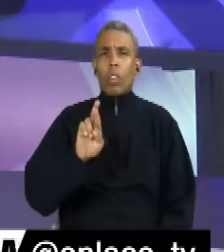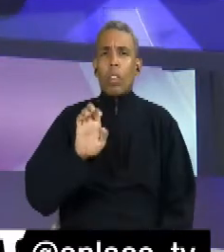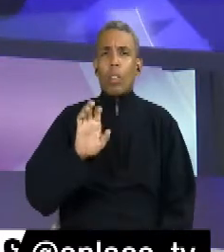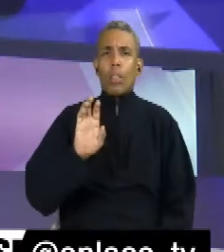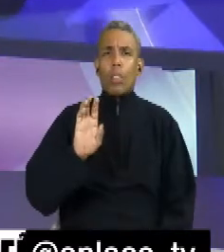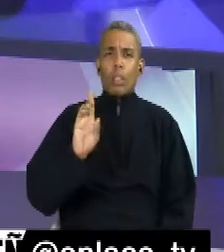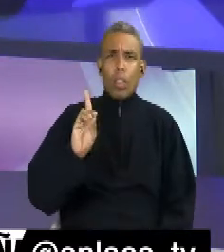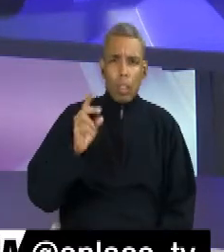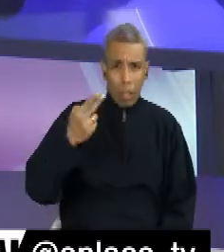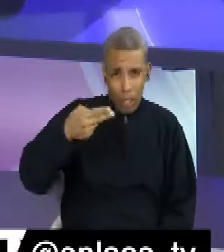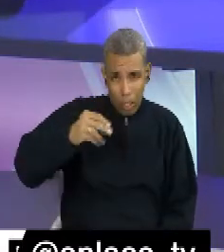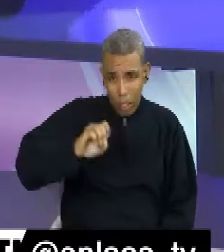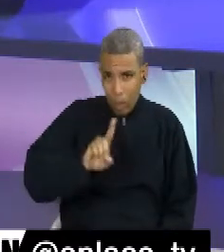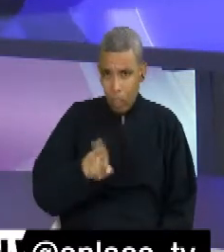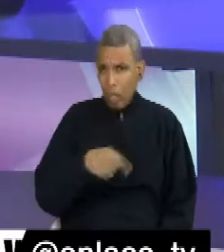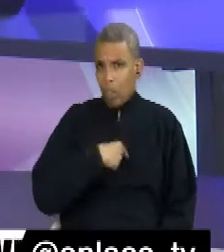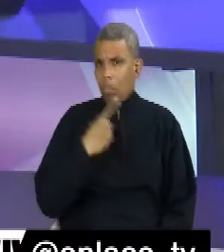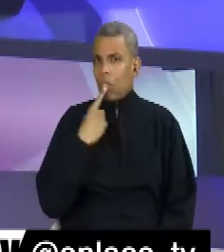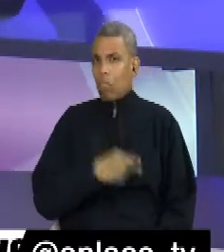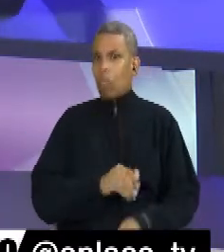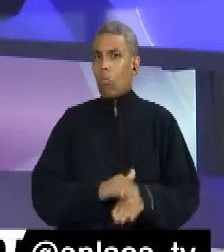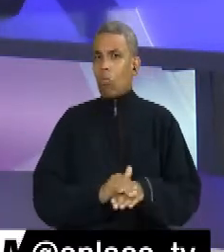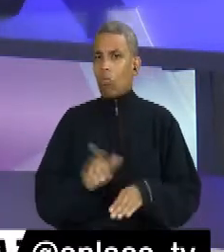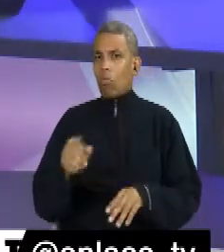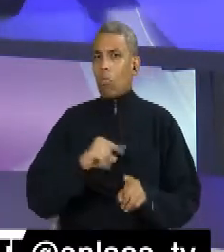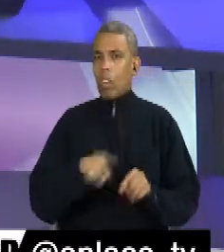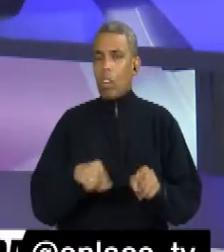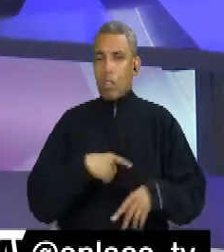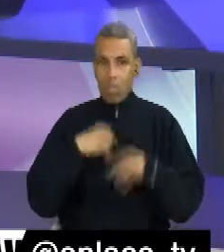instalaron una base para tomar dominio sobre la región.